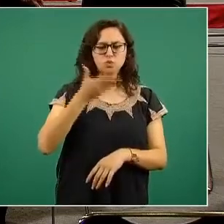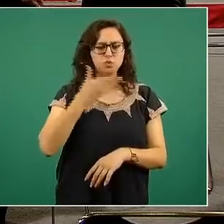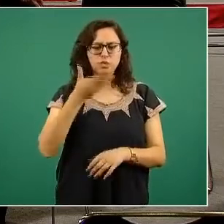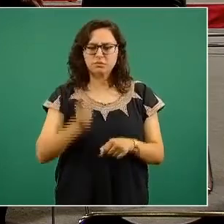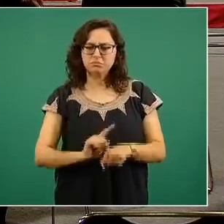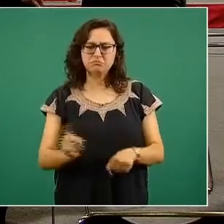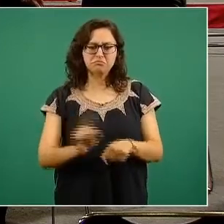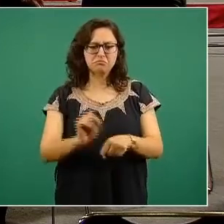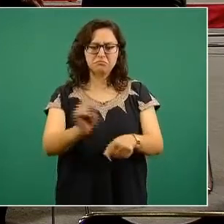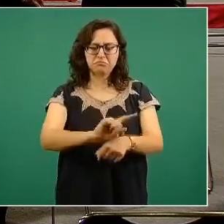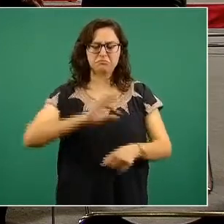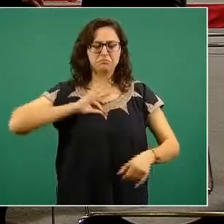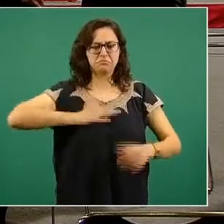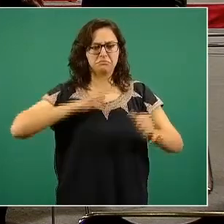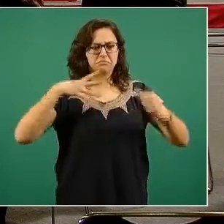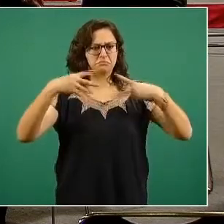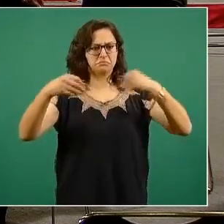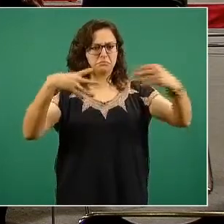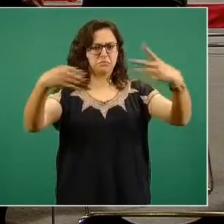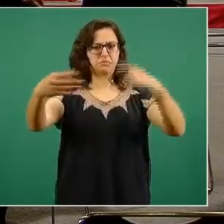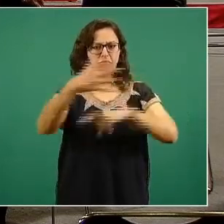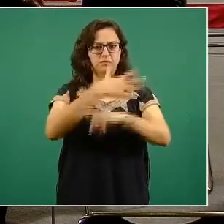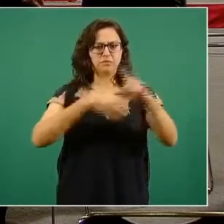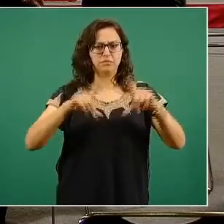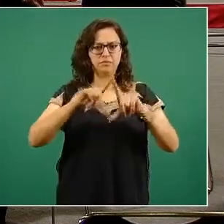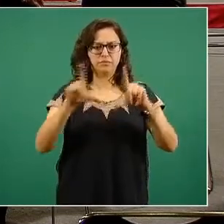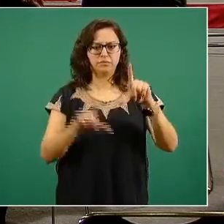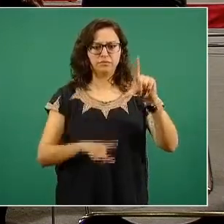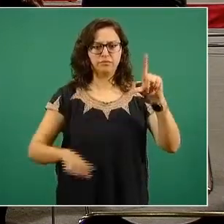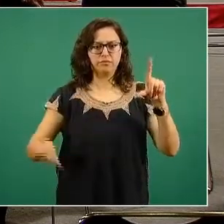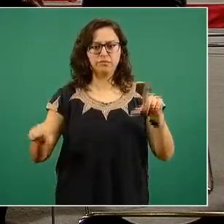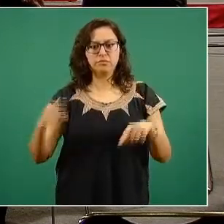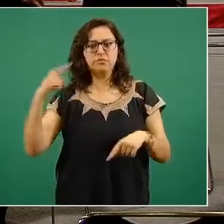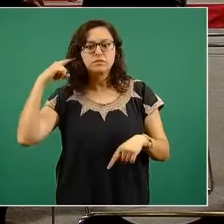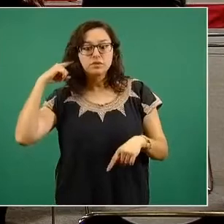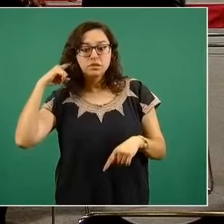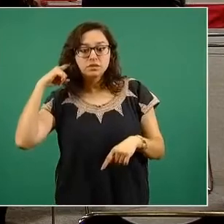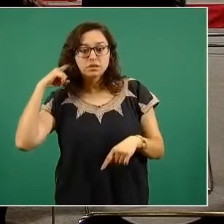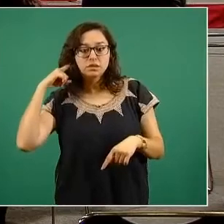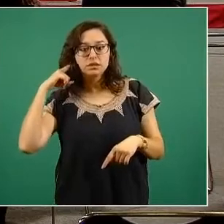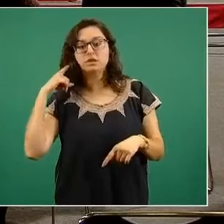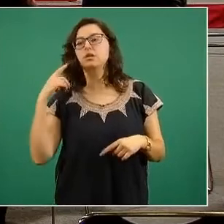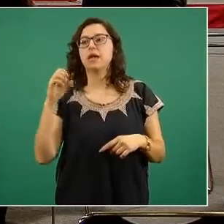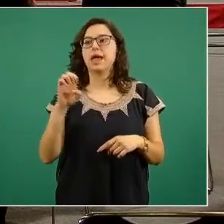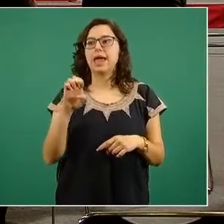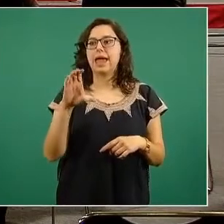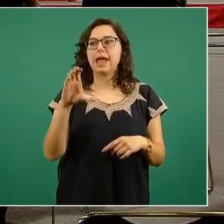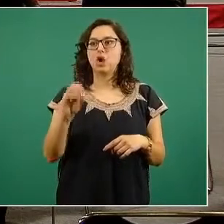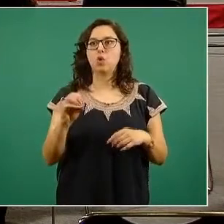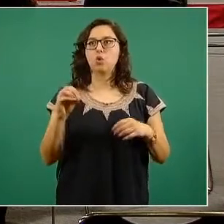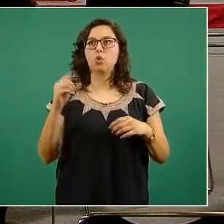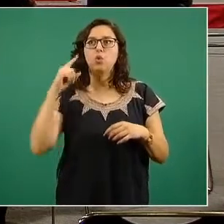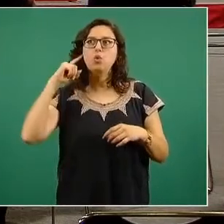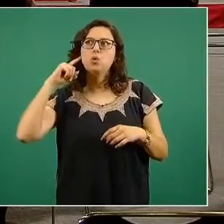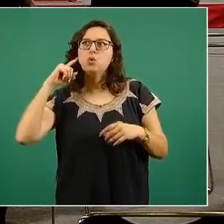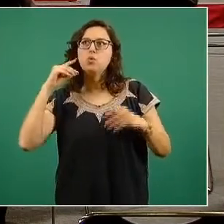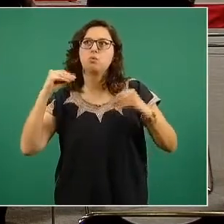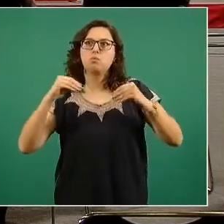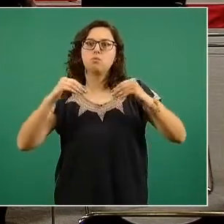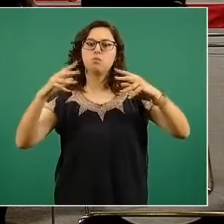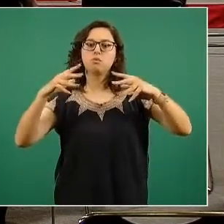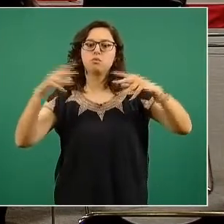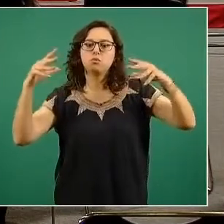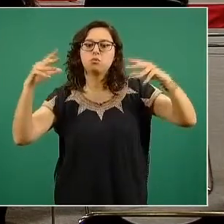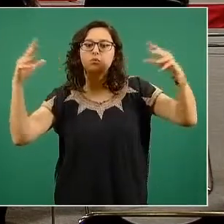país y me dicen que se oye un poco de eco. Y enseguida comentaré sobre